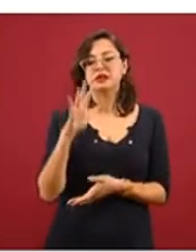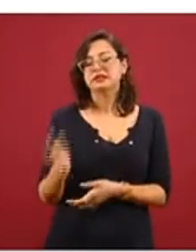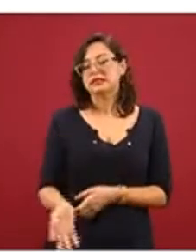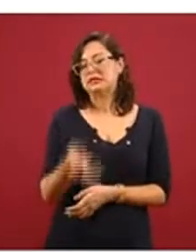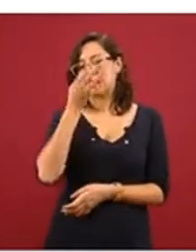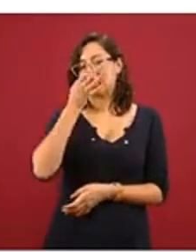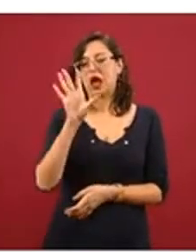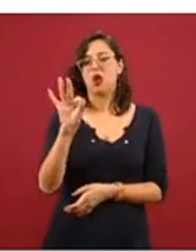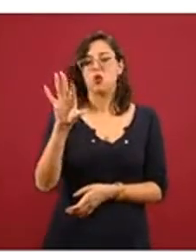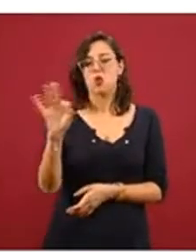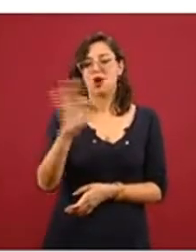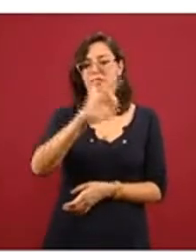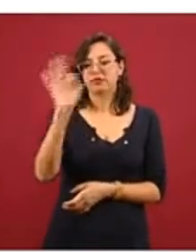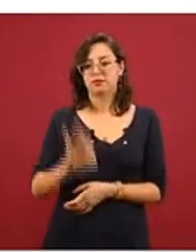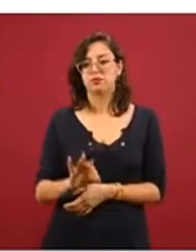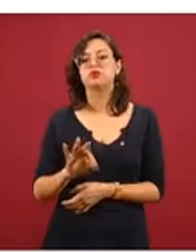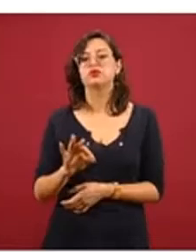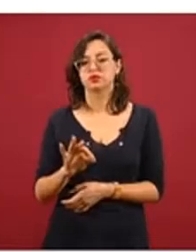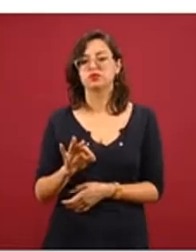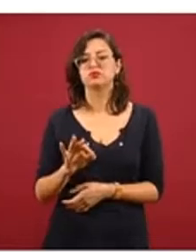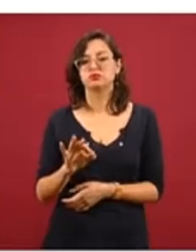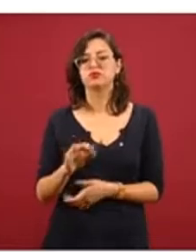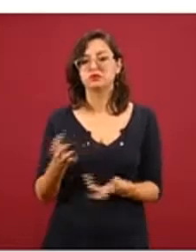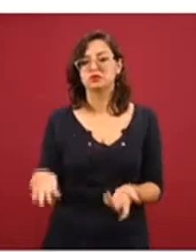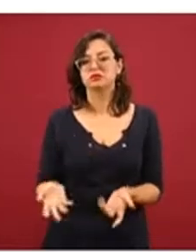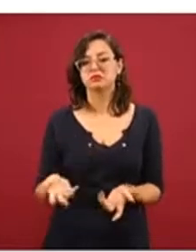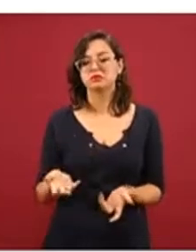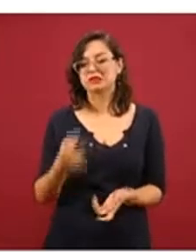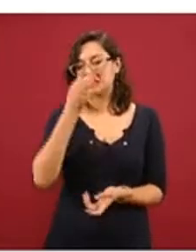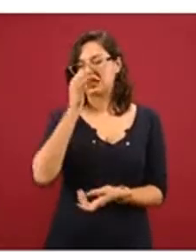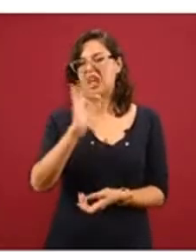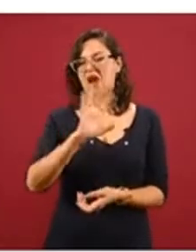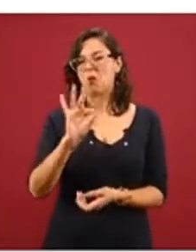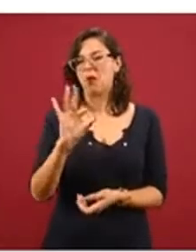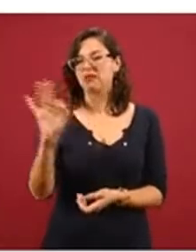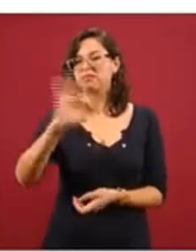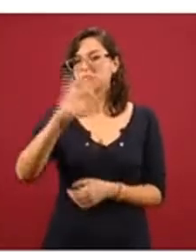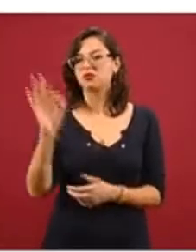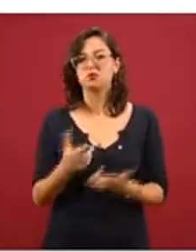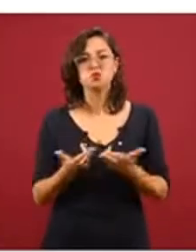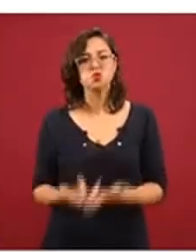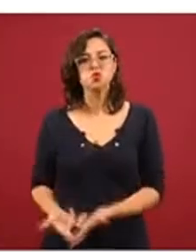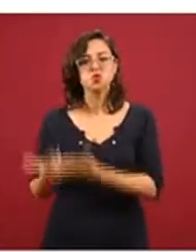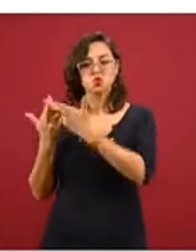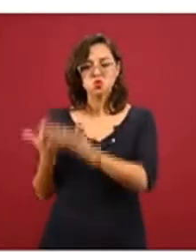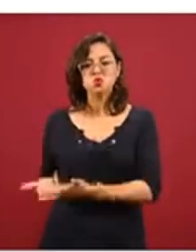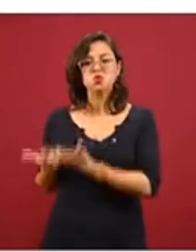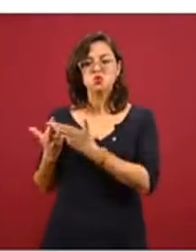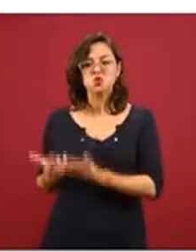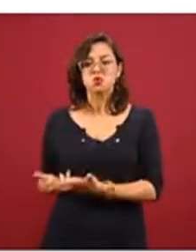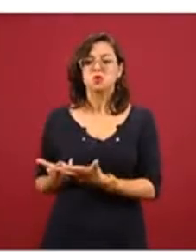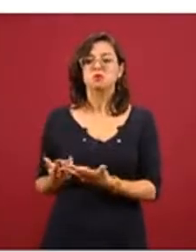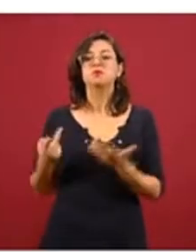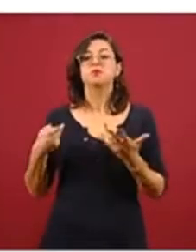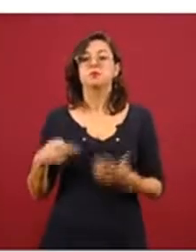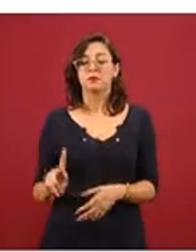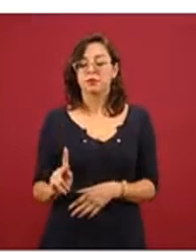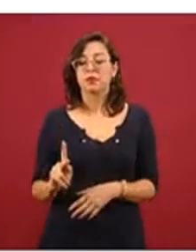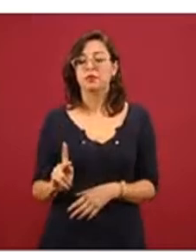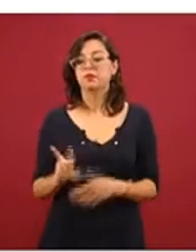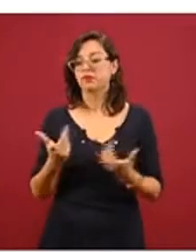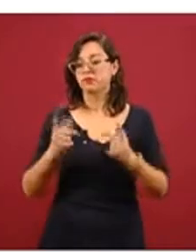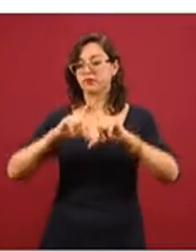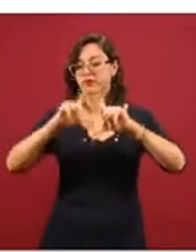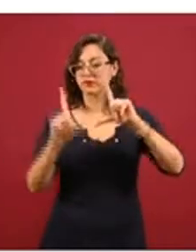estaría llegando por encima del 40% o cerca del 40%, pero siempre hemos comentado, esta es una